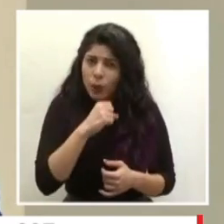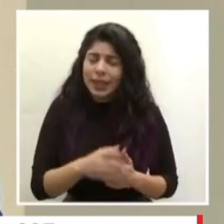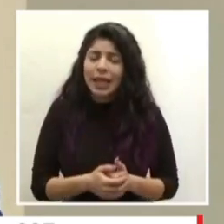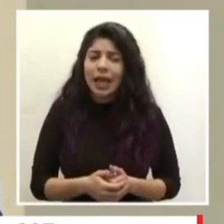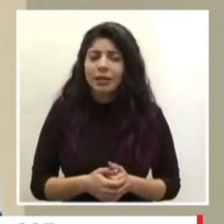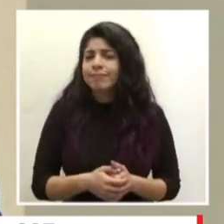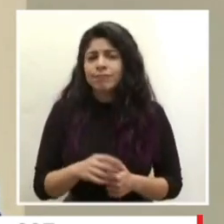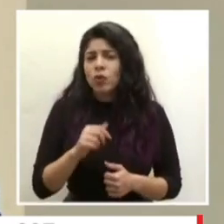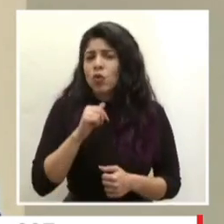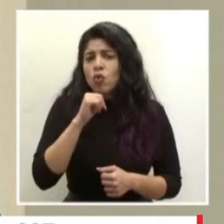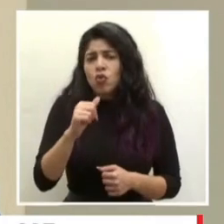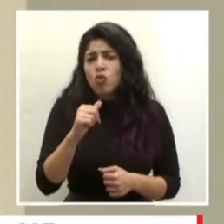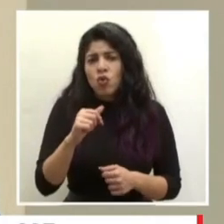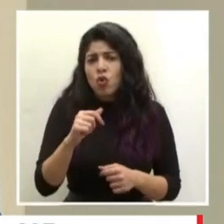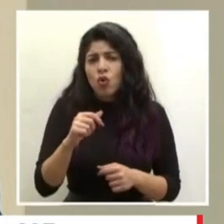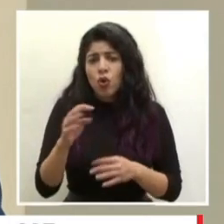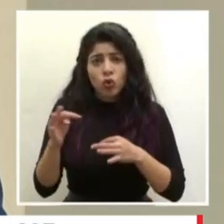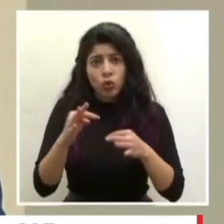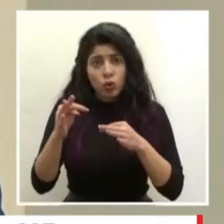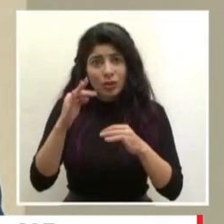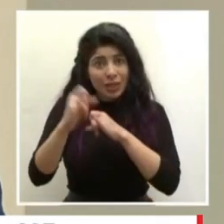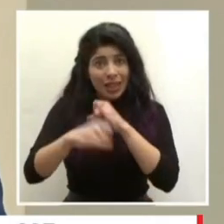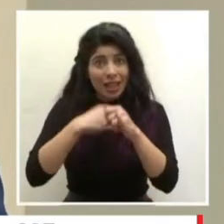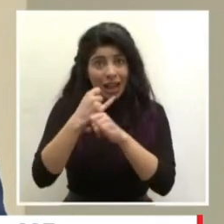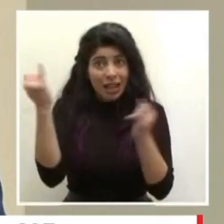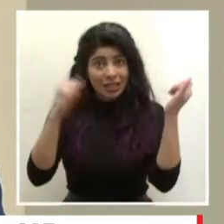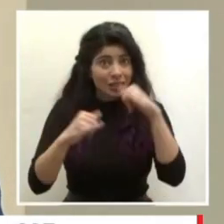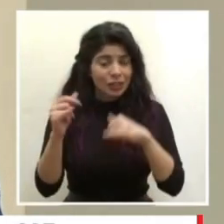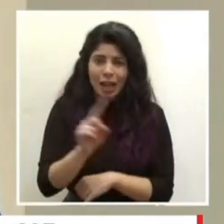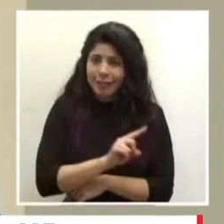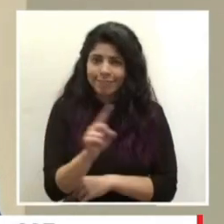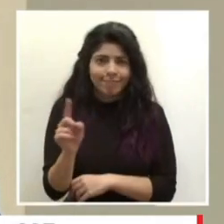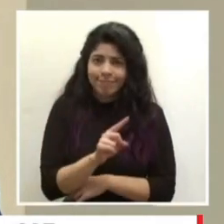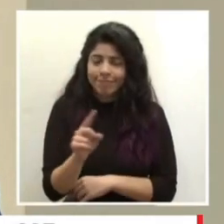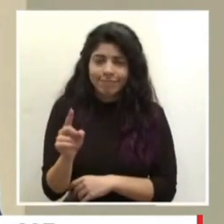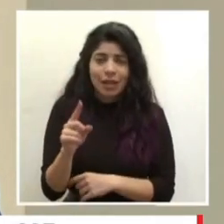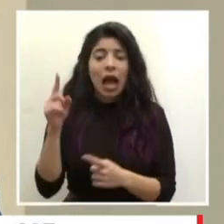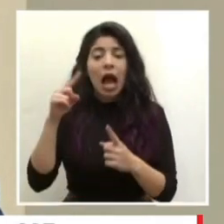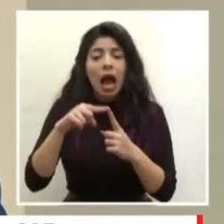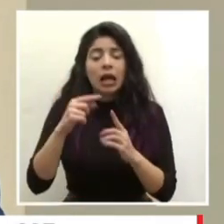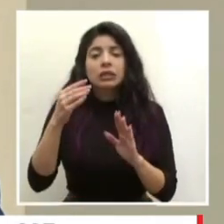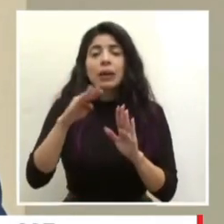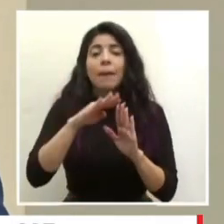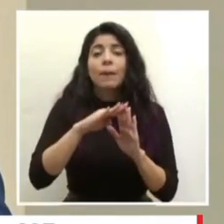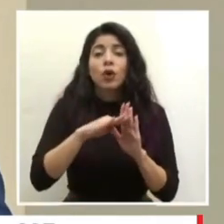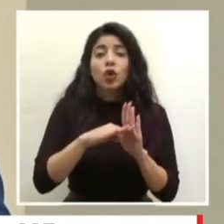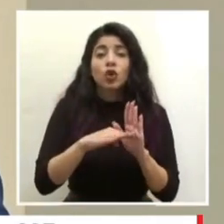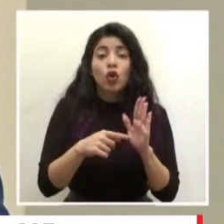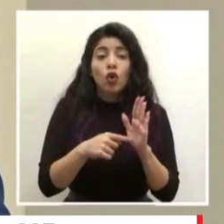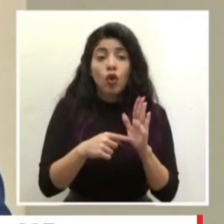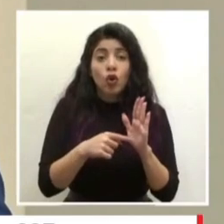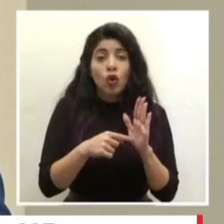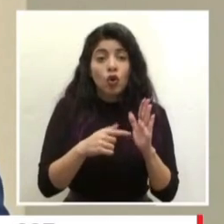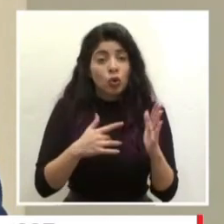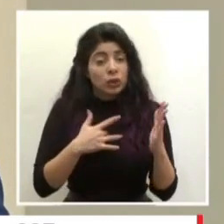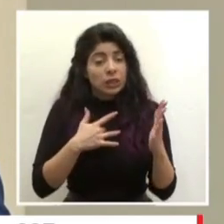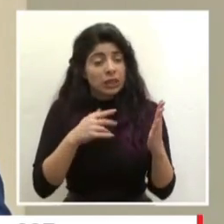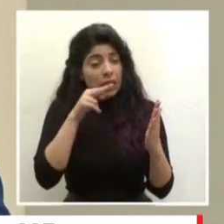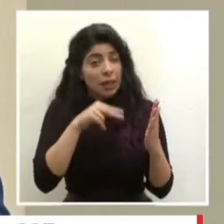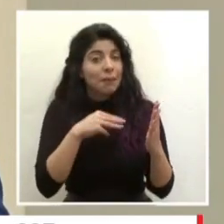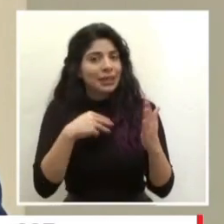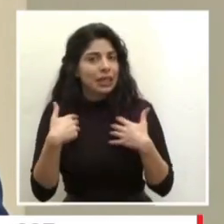No vamos a habilitar turismo internacional hasta que no exista un protocolo que verdaderamente sintamos desde